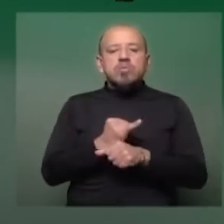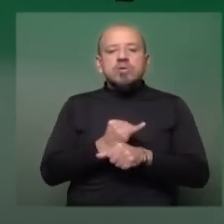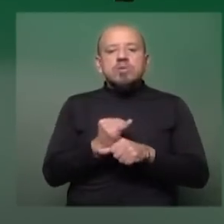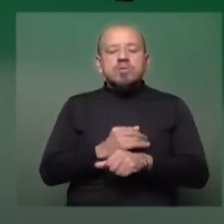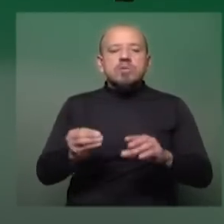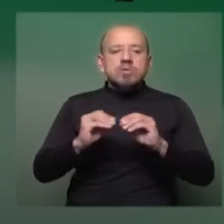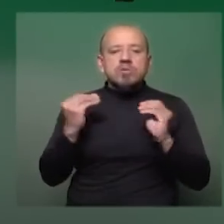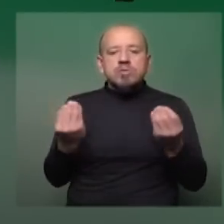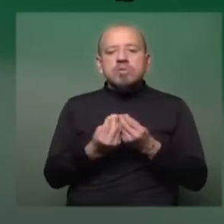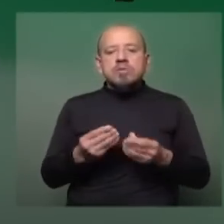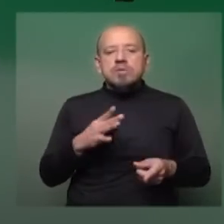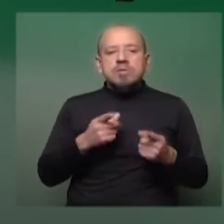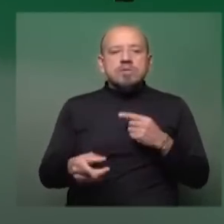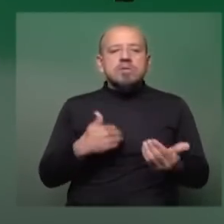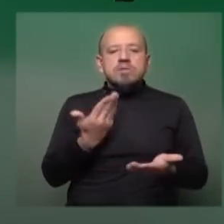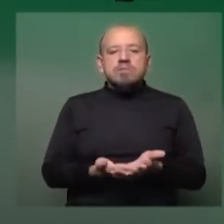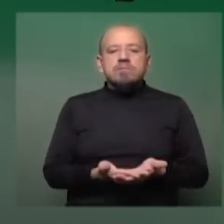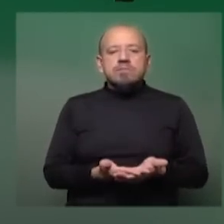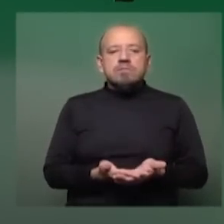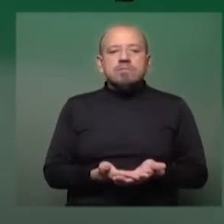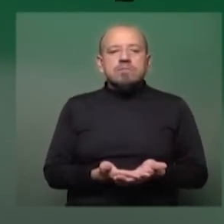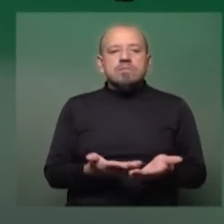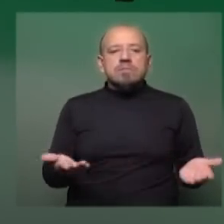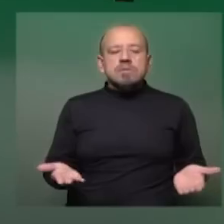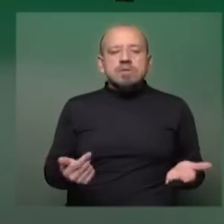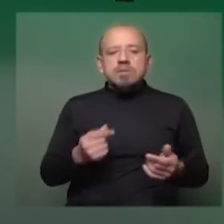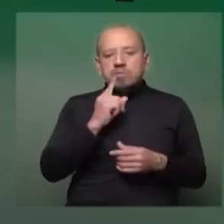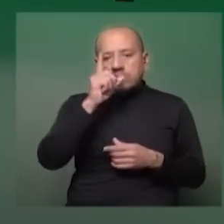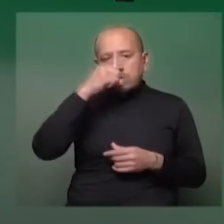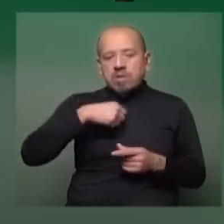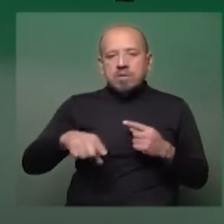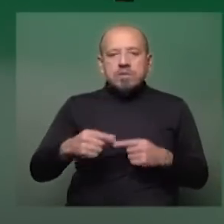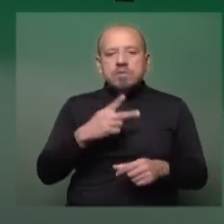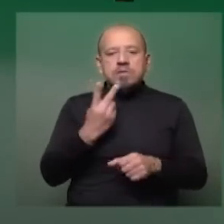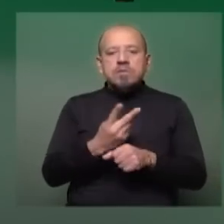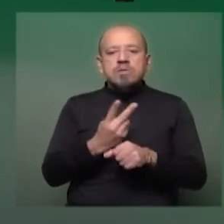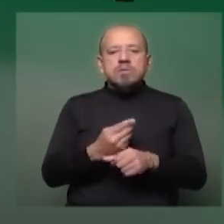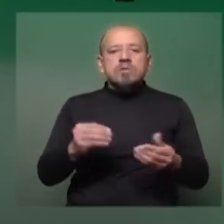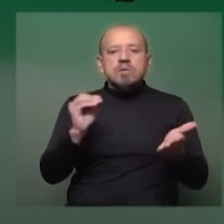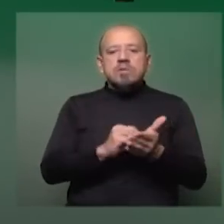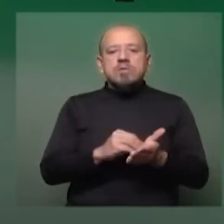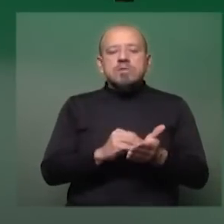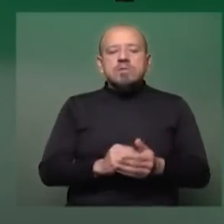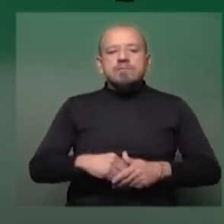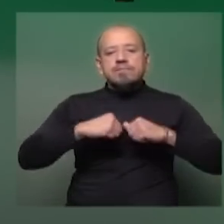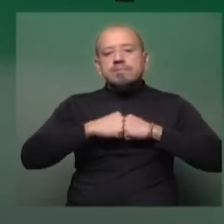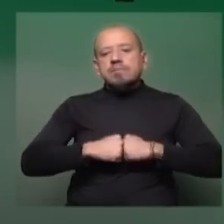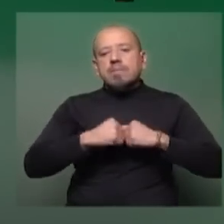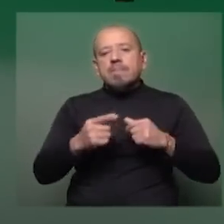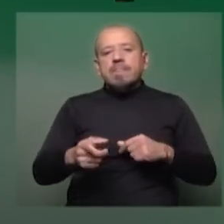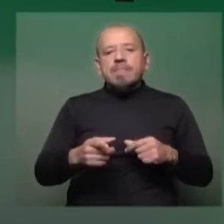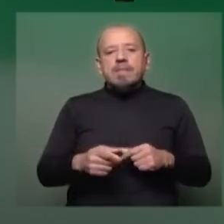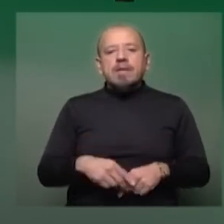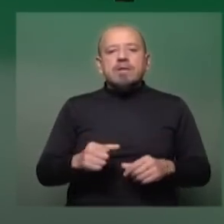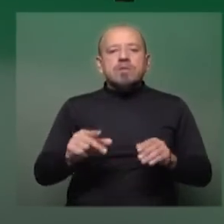totalidad se destinó a propuestas de los canales comerciales de Montevideo es la segunda vez que el tribunal objeta el destino del fondo